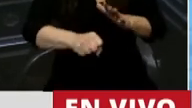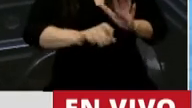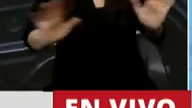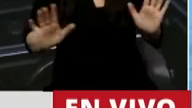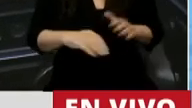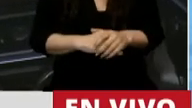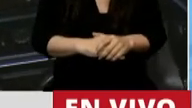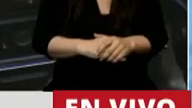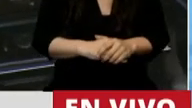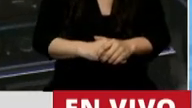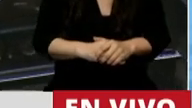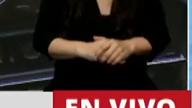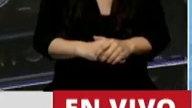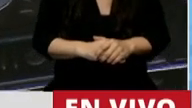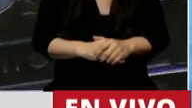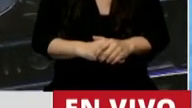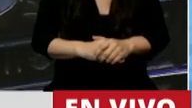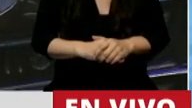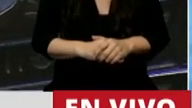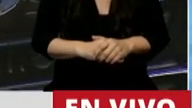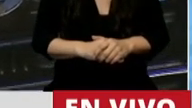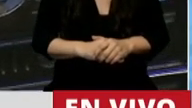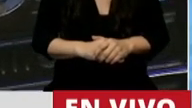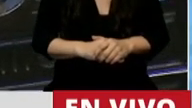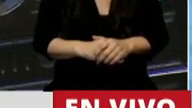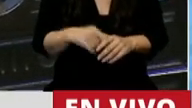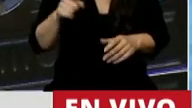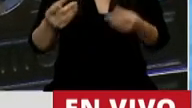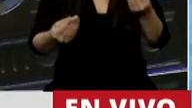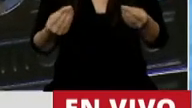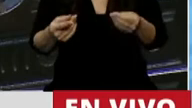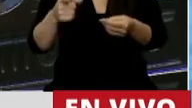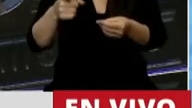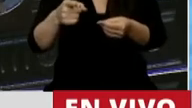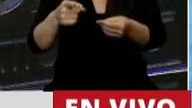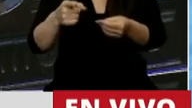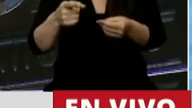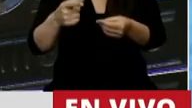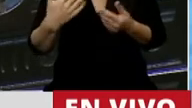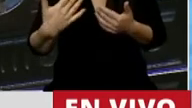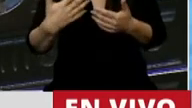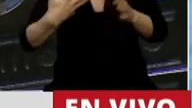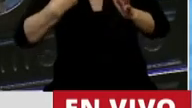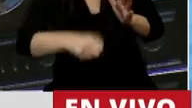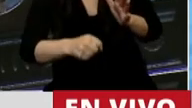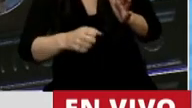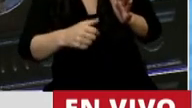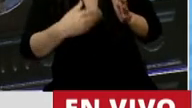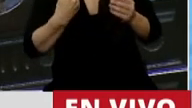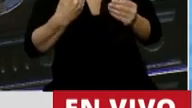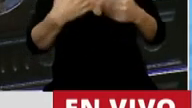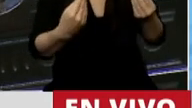que la diferencia es la condición en la cual se puede llevar adelante ese aborto.